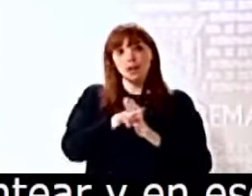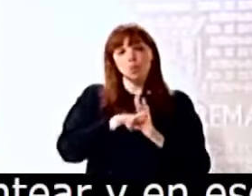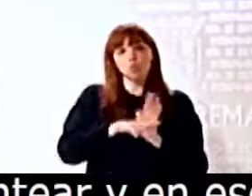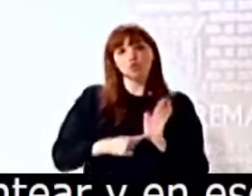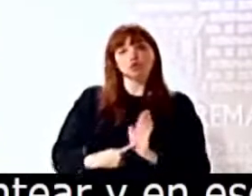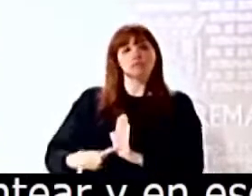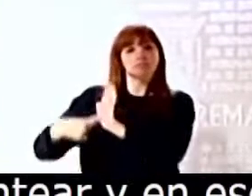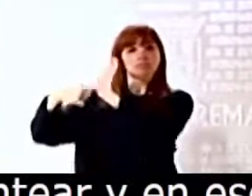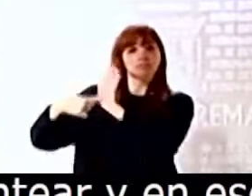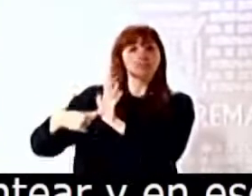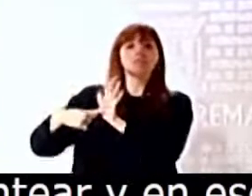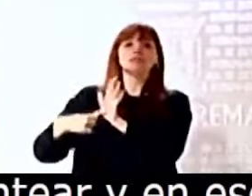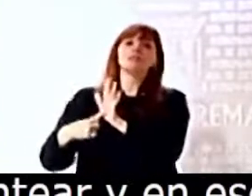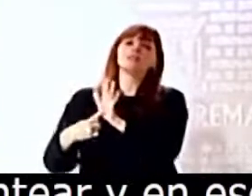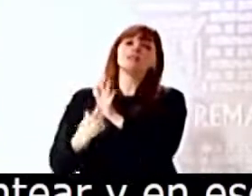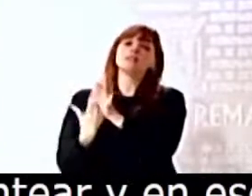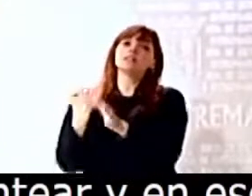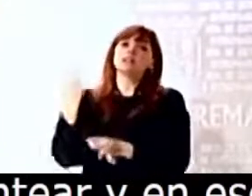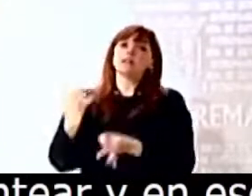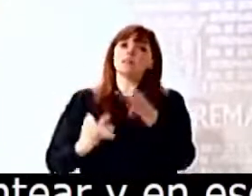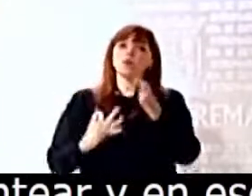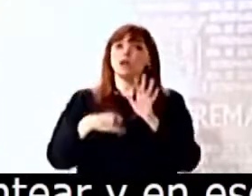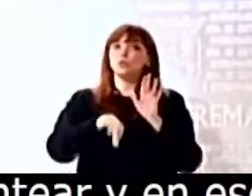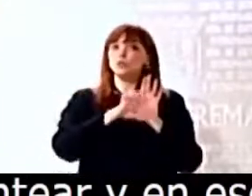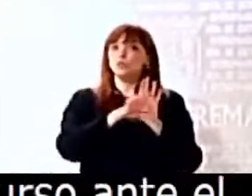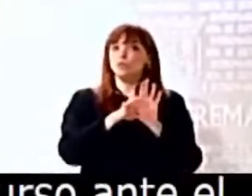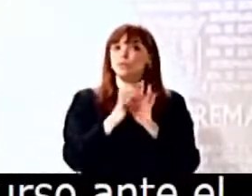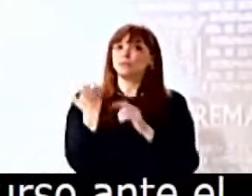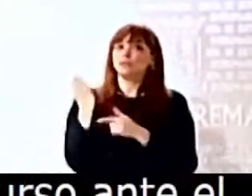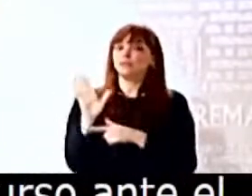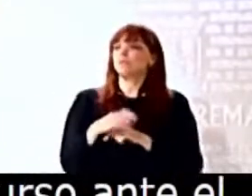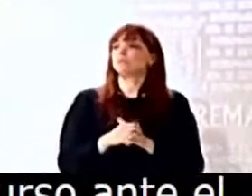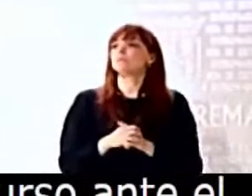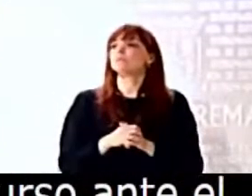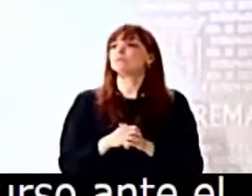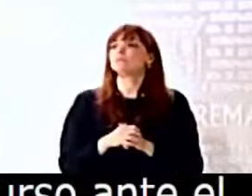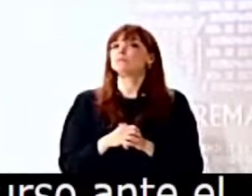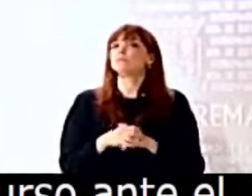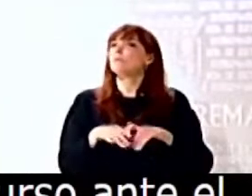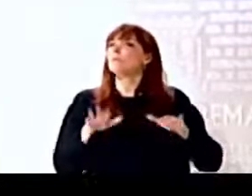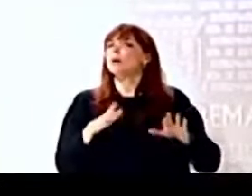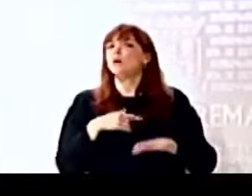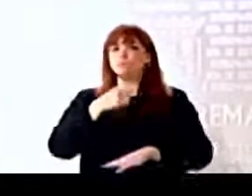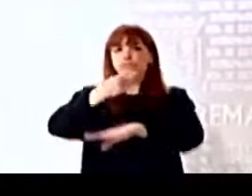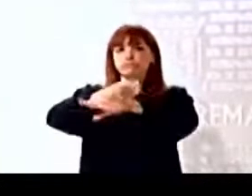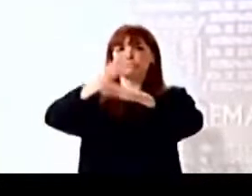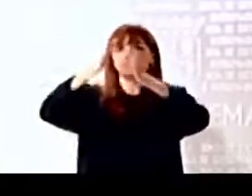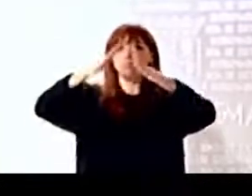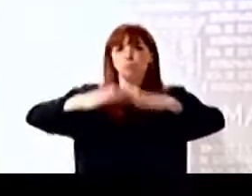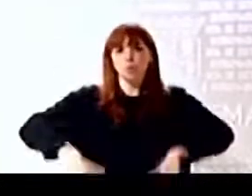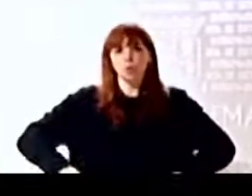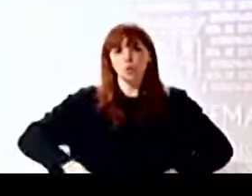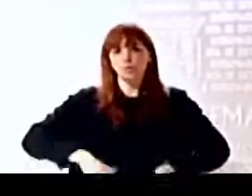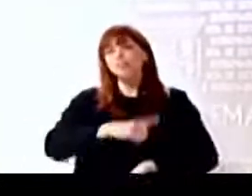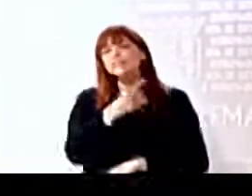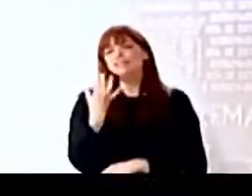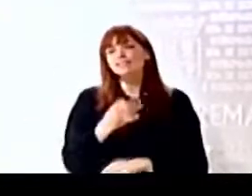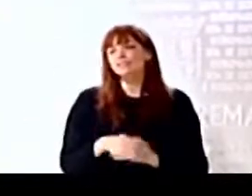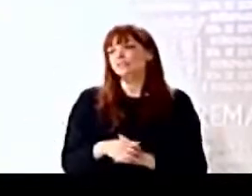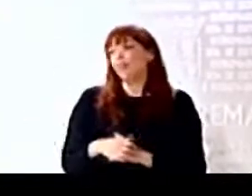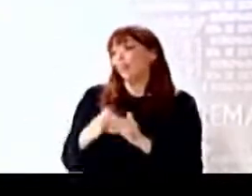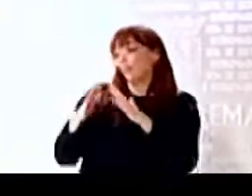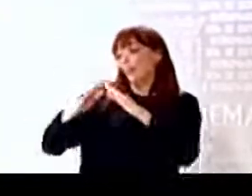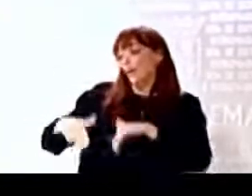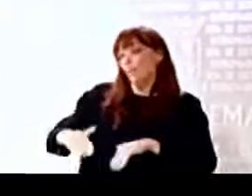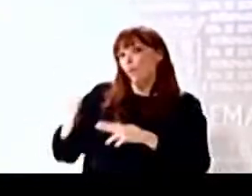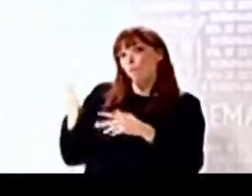ante el Tribunal Constitucional. El derribo parcial, que es como una vía paralela, ¿no? El derribo parcial,